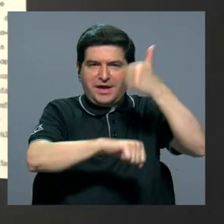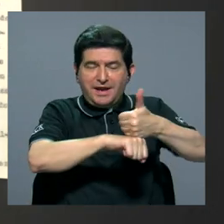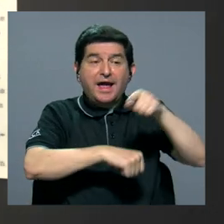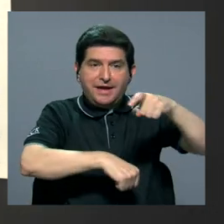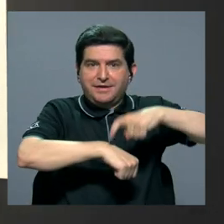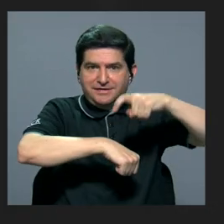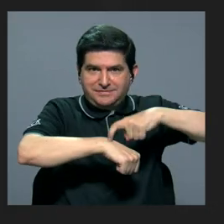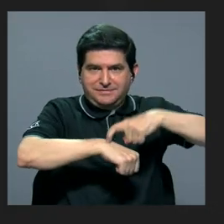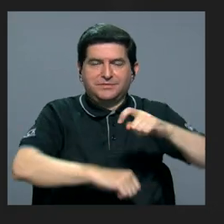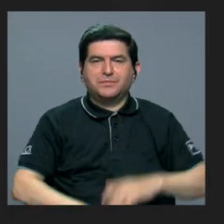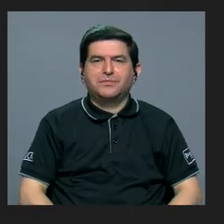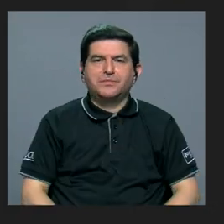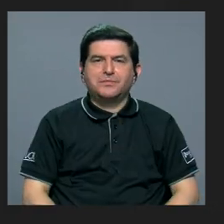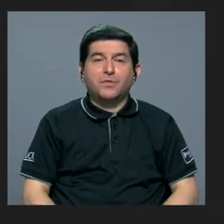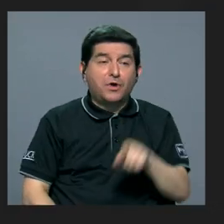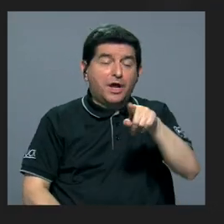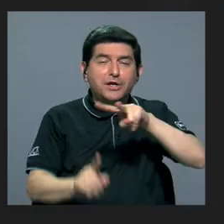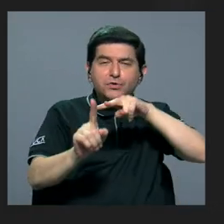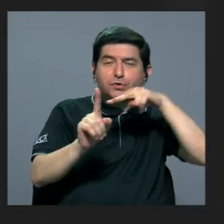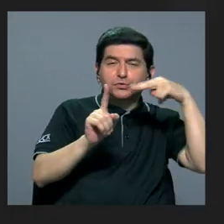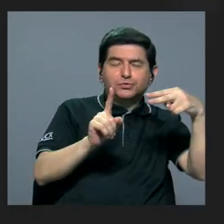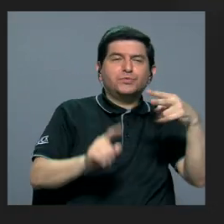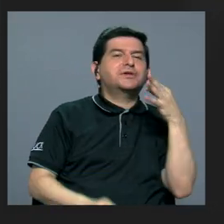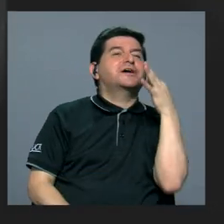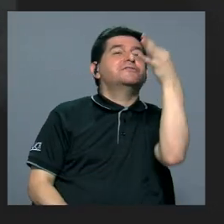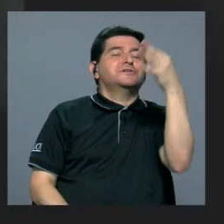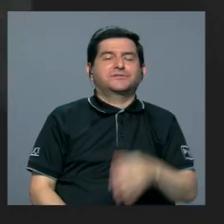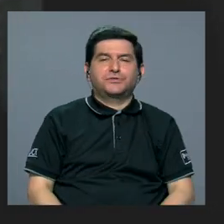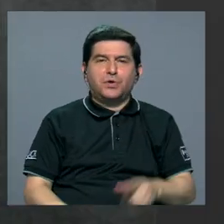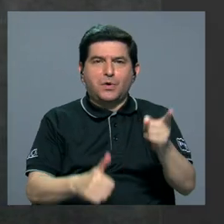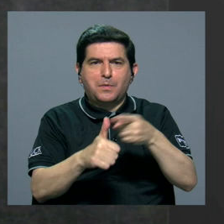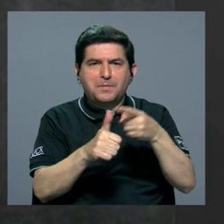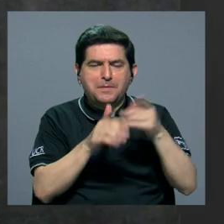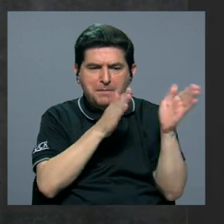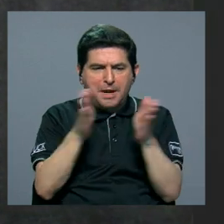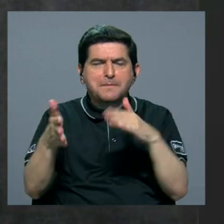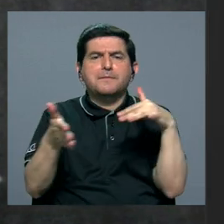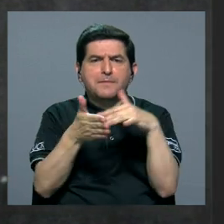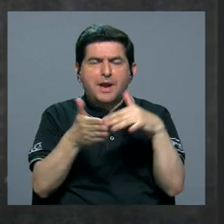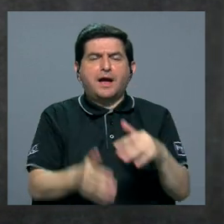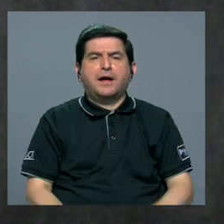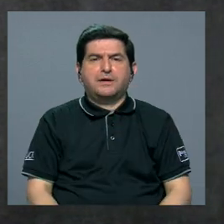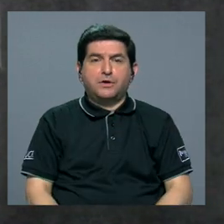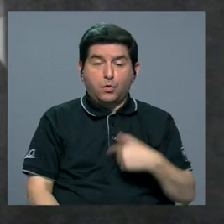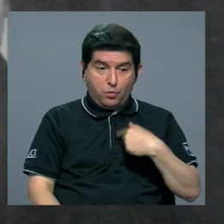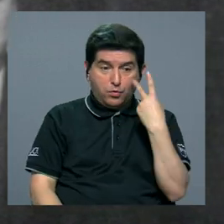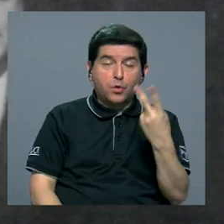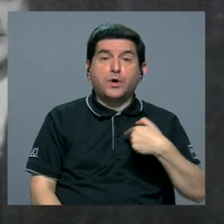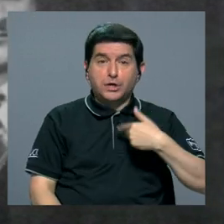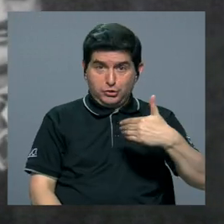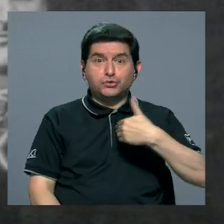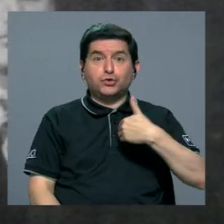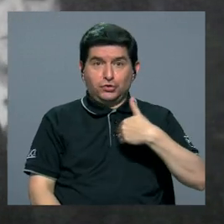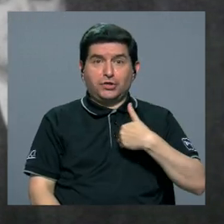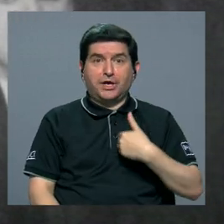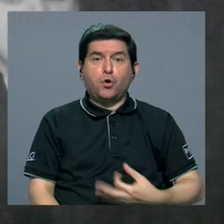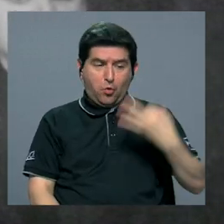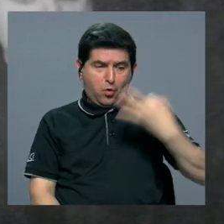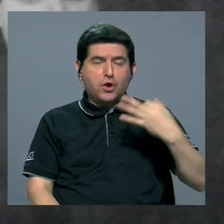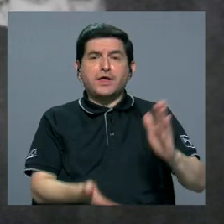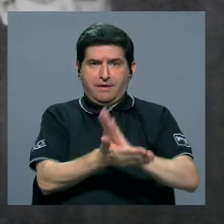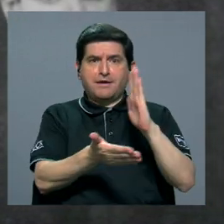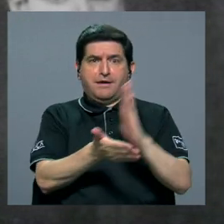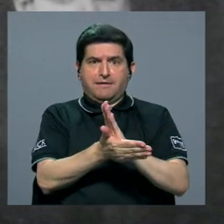momento, fueron unos visionarios. Y en su primer plan de estudios, si uno lo ve, yo lo tengo ahí,